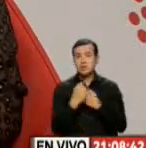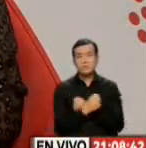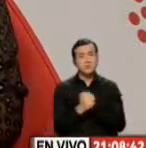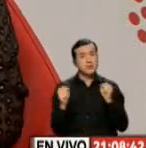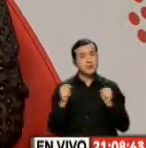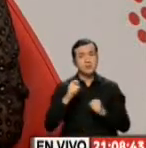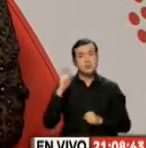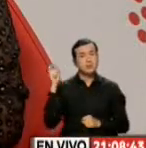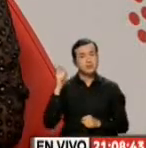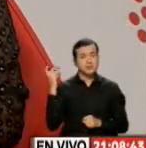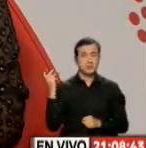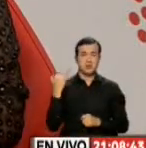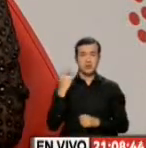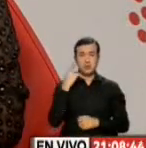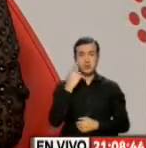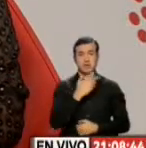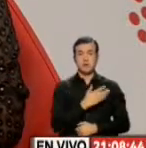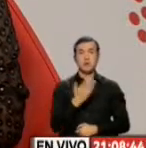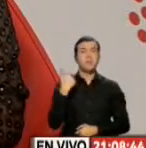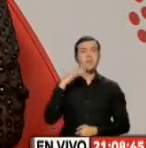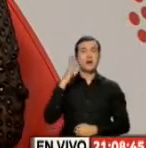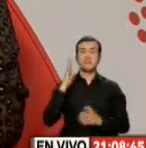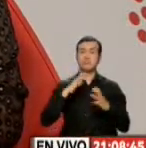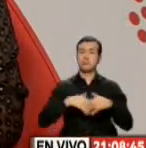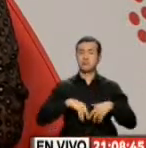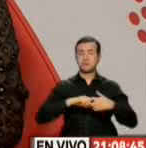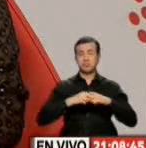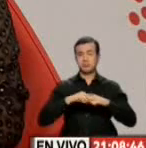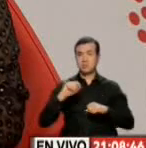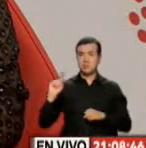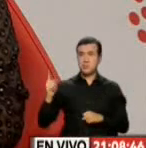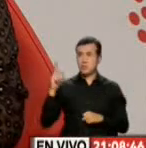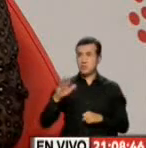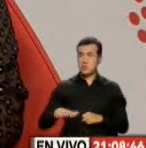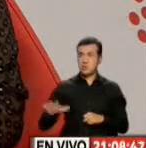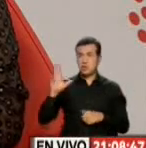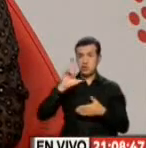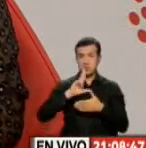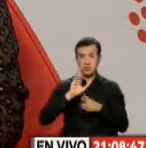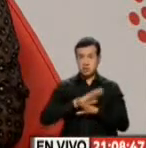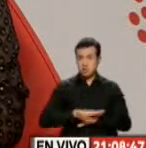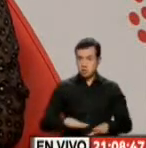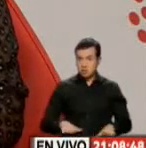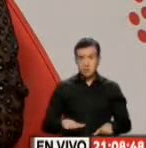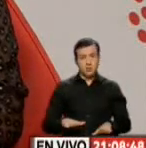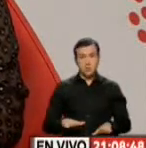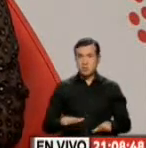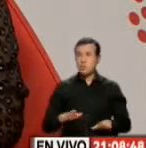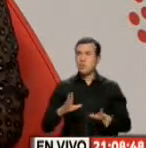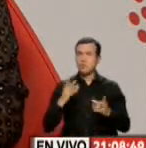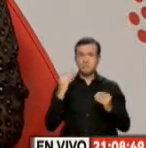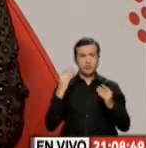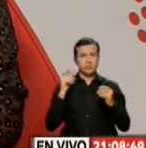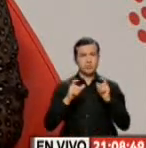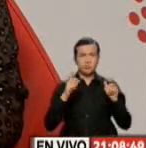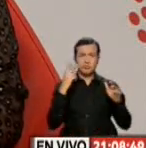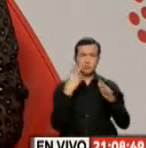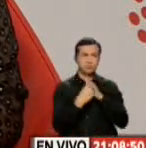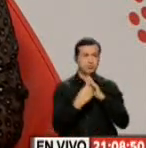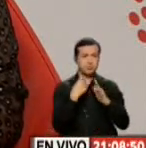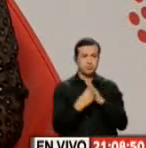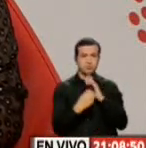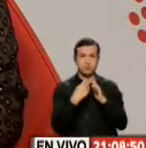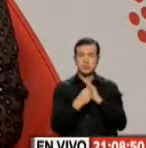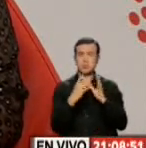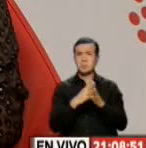Y esto ha significado además una crisis no solo en América Latina, porque el éxodo venezolano es un éxodo que